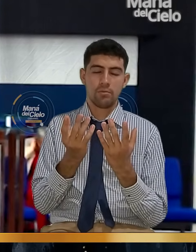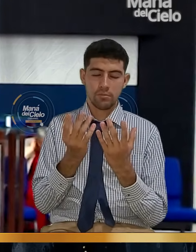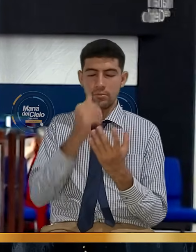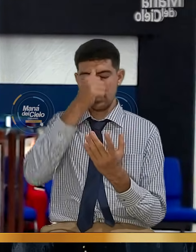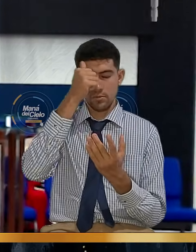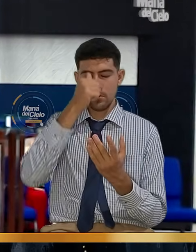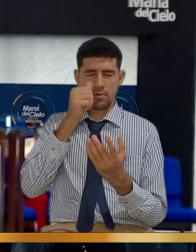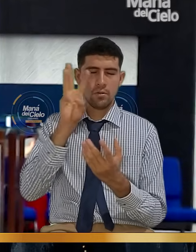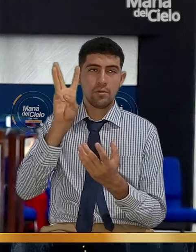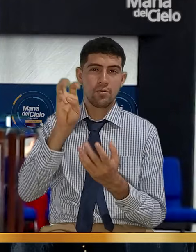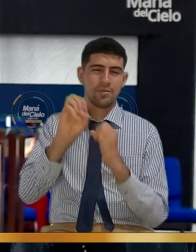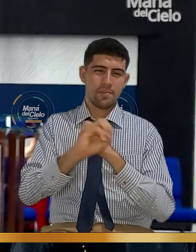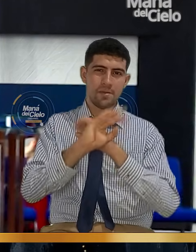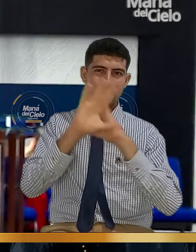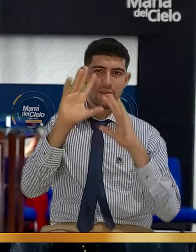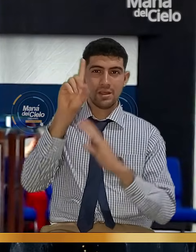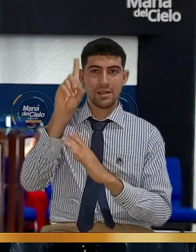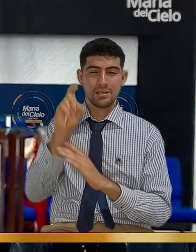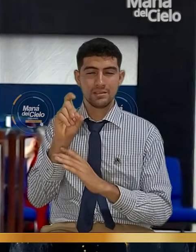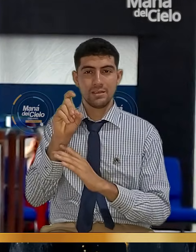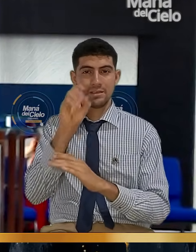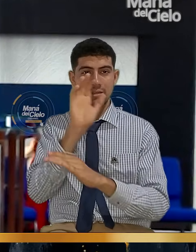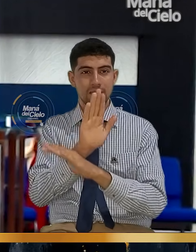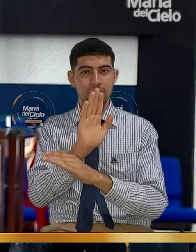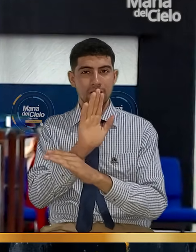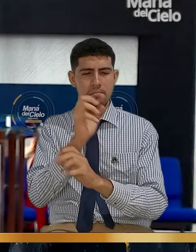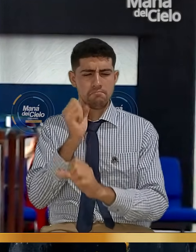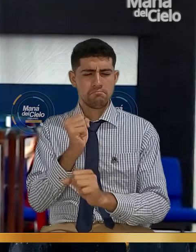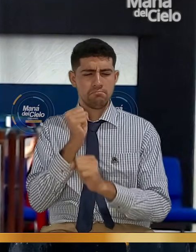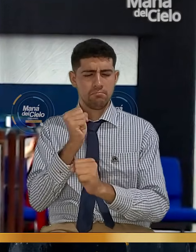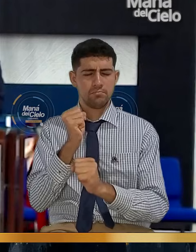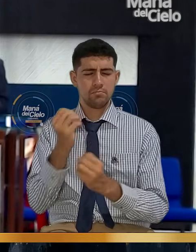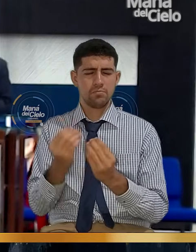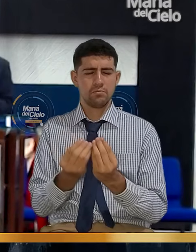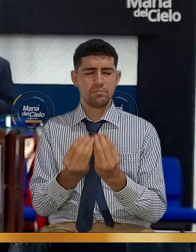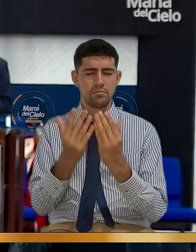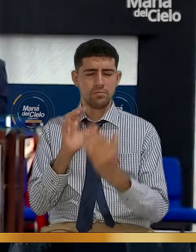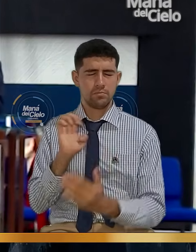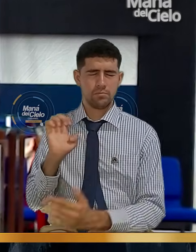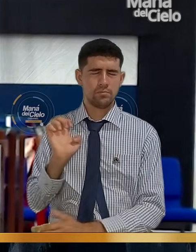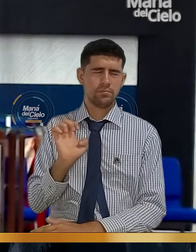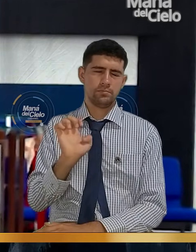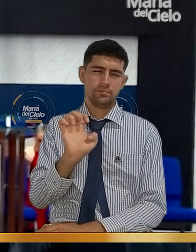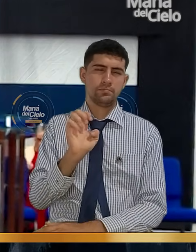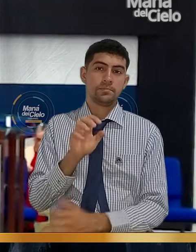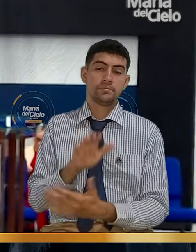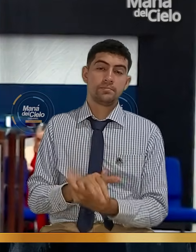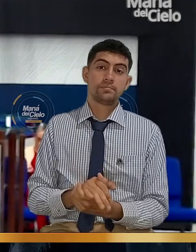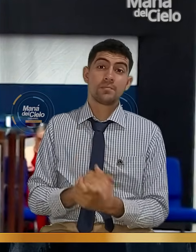una tremenda escuela dominical a las 9 de la mañana. Y a las 6 de la tarde un poderoso